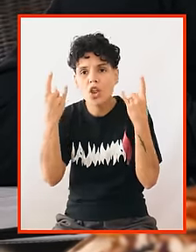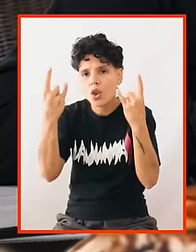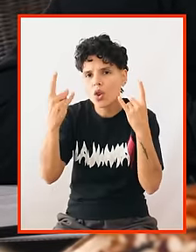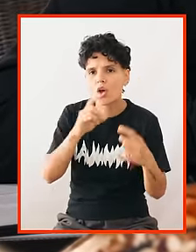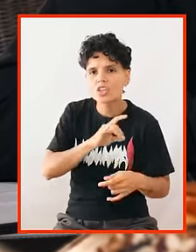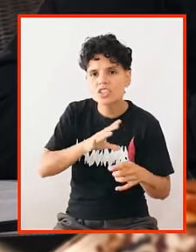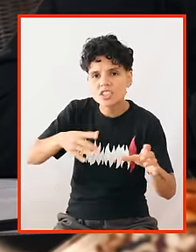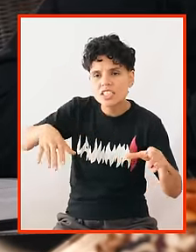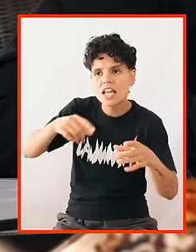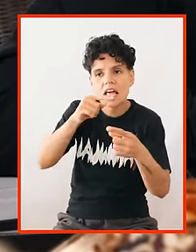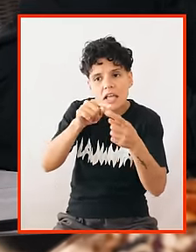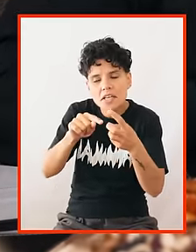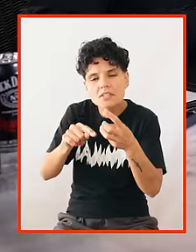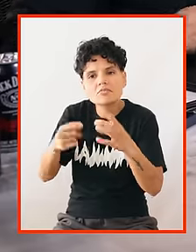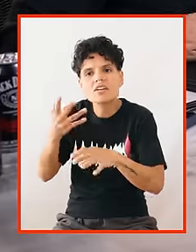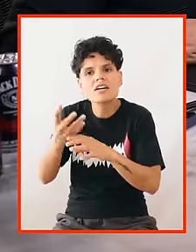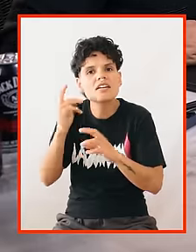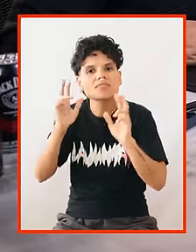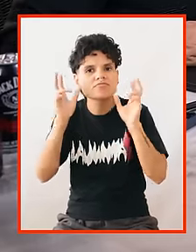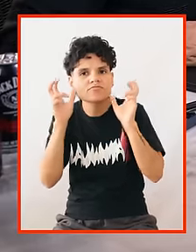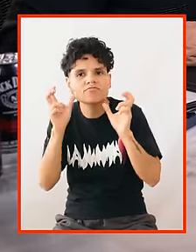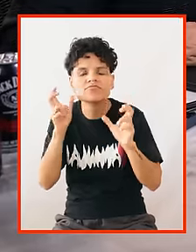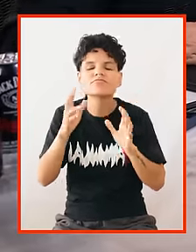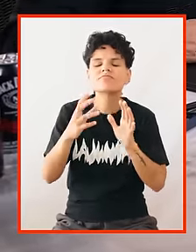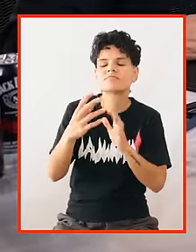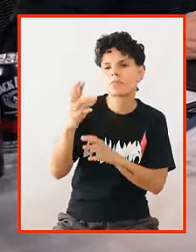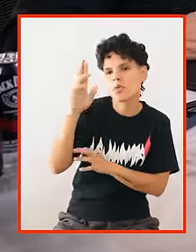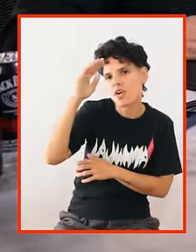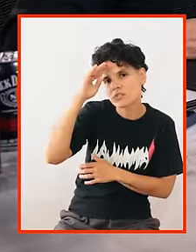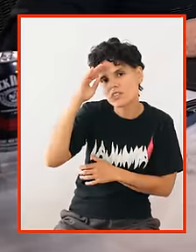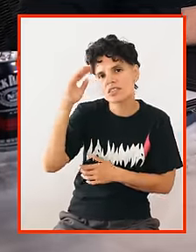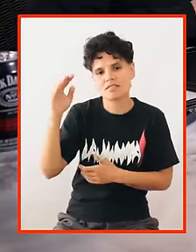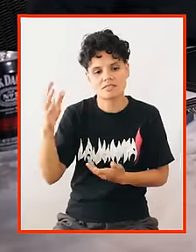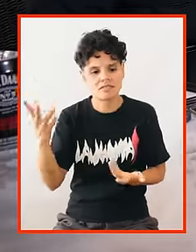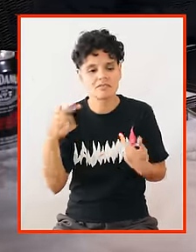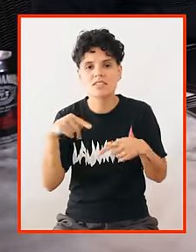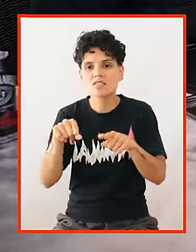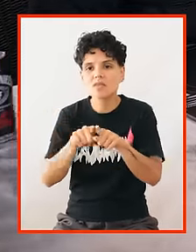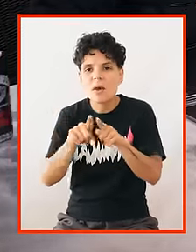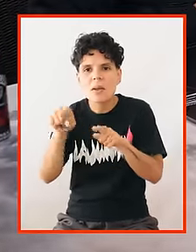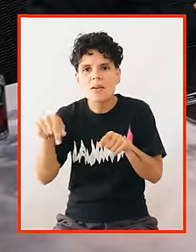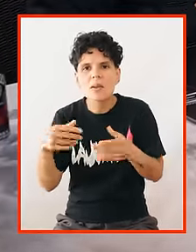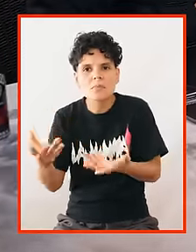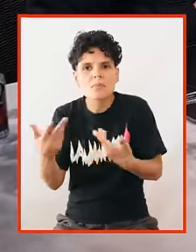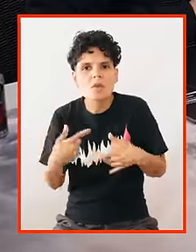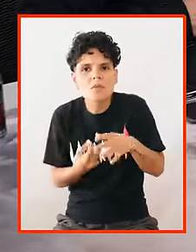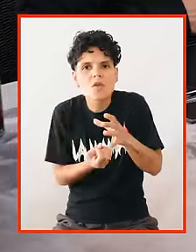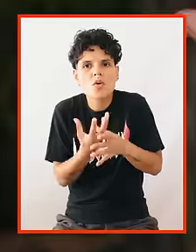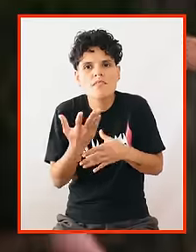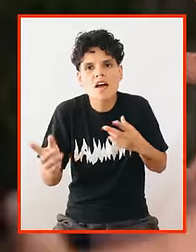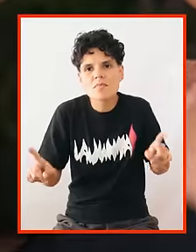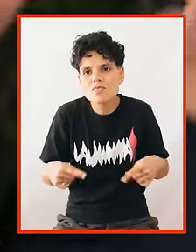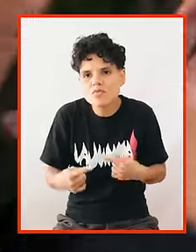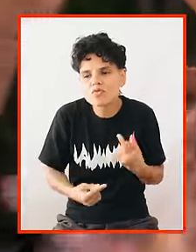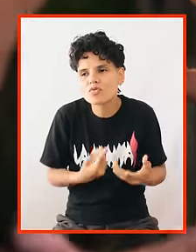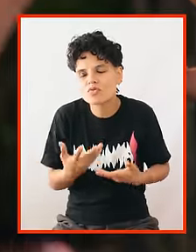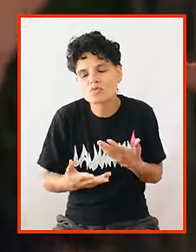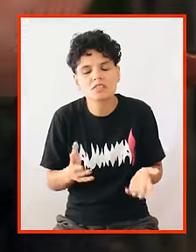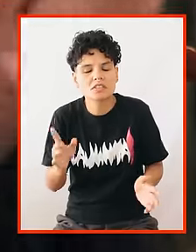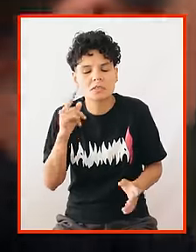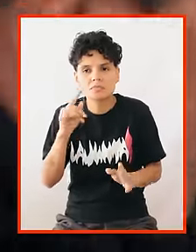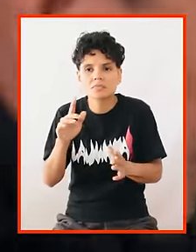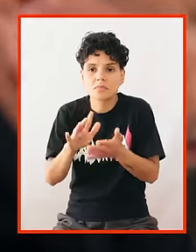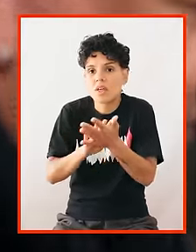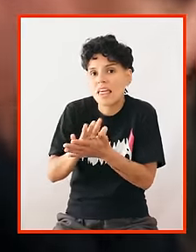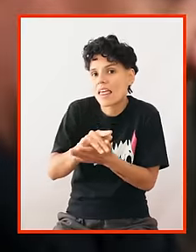parte de su ADN, hace una música que hoy día, como ustedes dicen, es una nueva expresión, ¿sí? Es mucho más fácil de hacer también, quizás, no de se hecho, necesita hace un, tanto. Hace